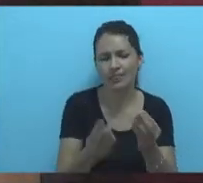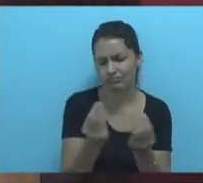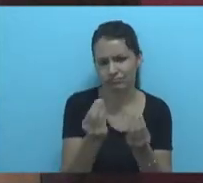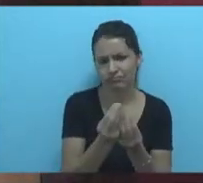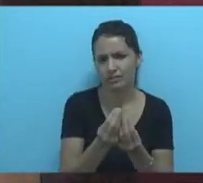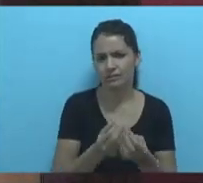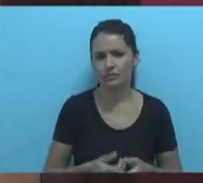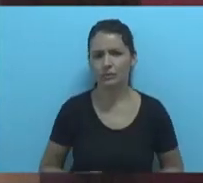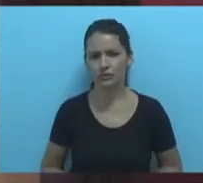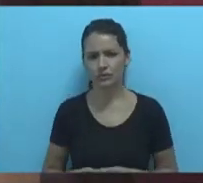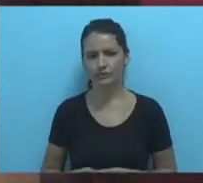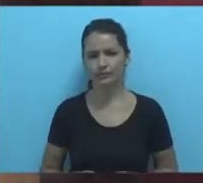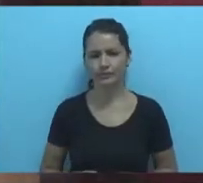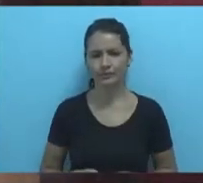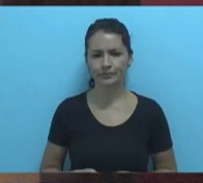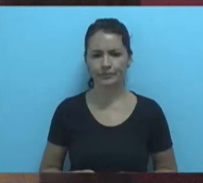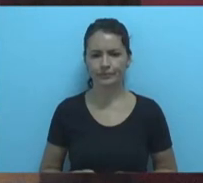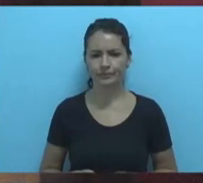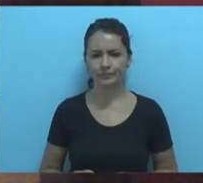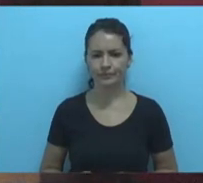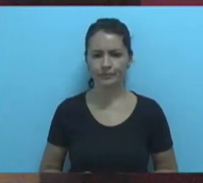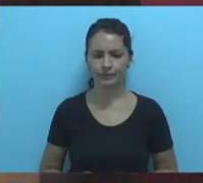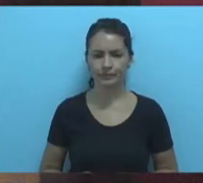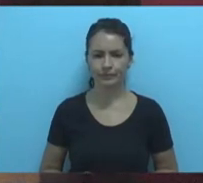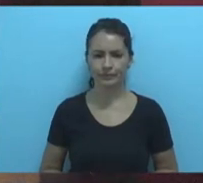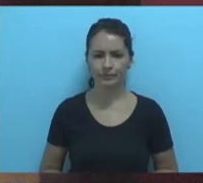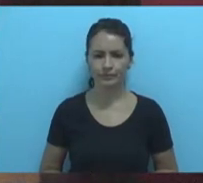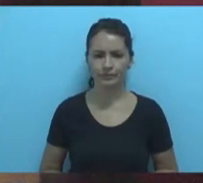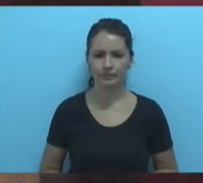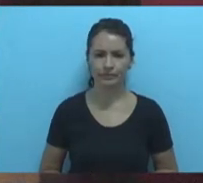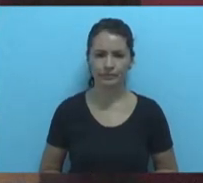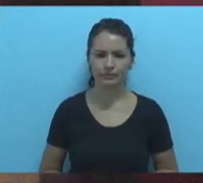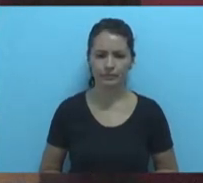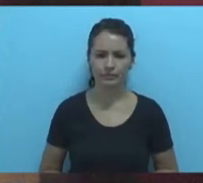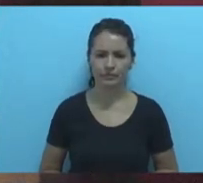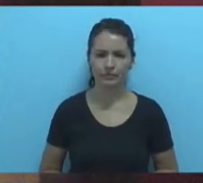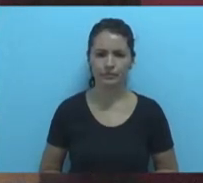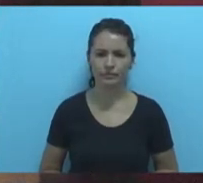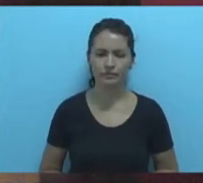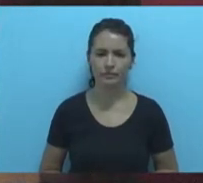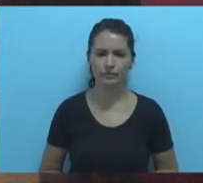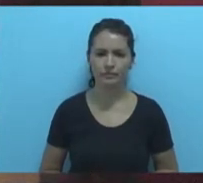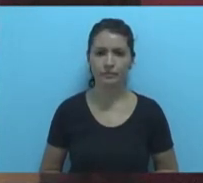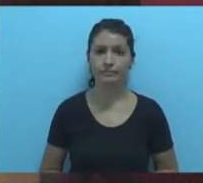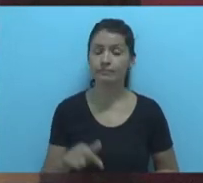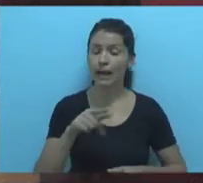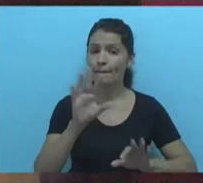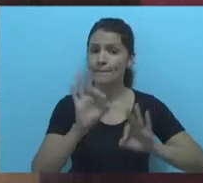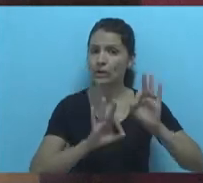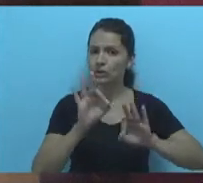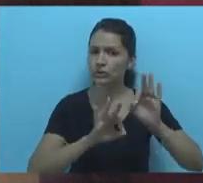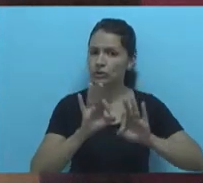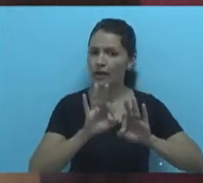cerca en relación, no solo en relación a la biodiversidad, ¿no? Este proyecto propone más